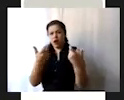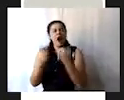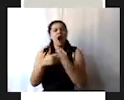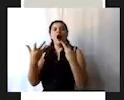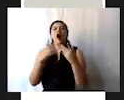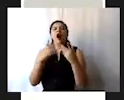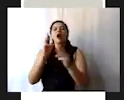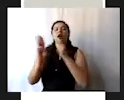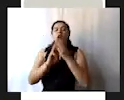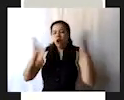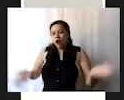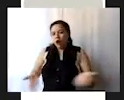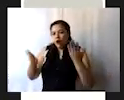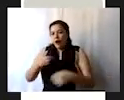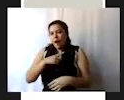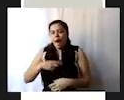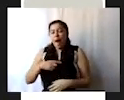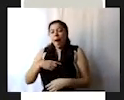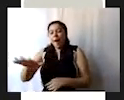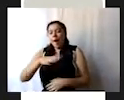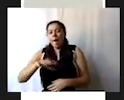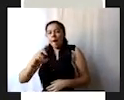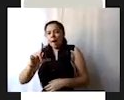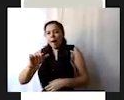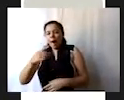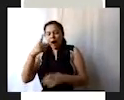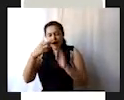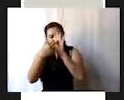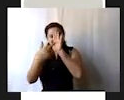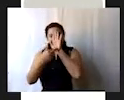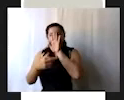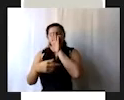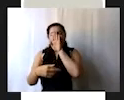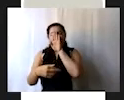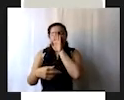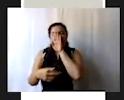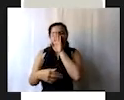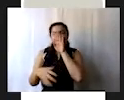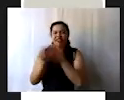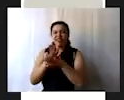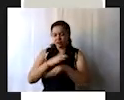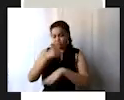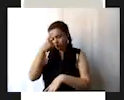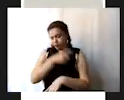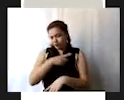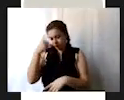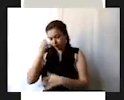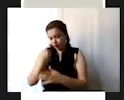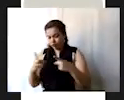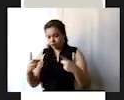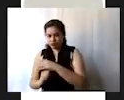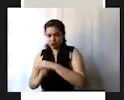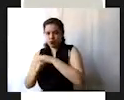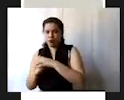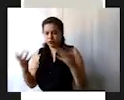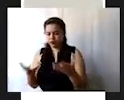sociedad civil debe cambiar sus reglas para el desarrollo sostenible. Las